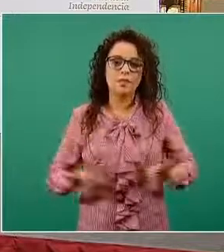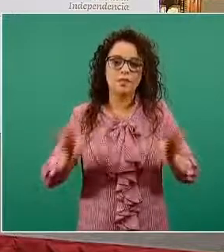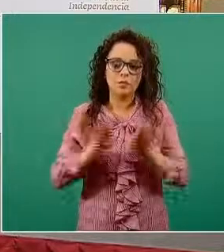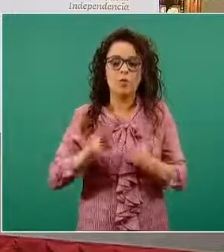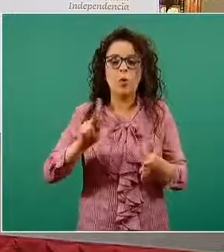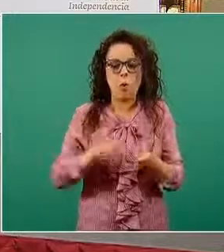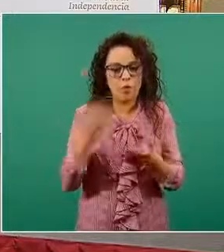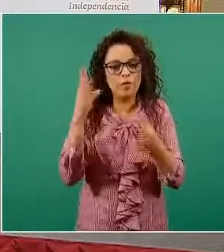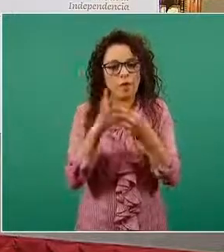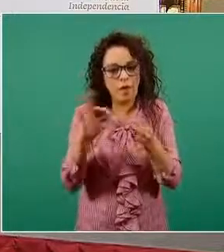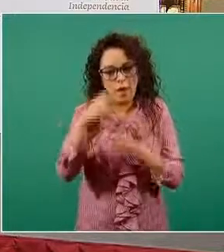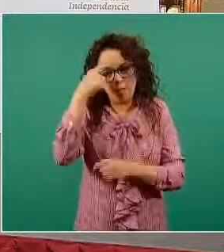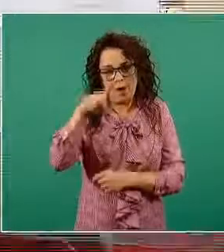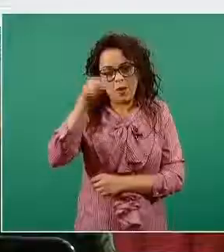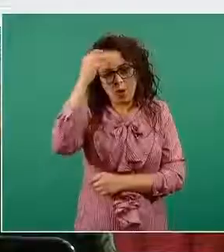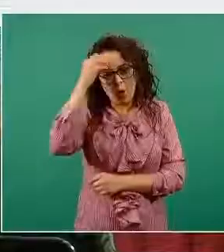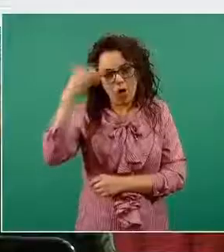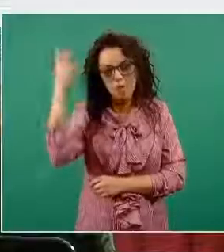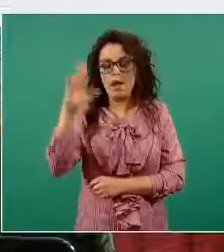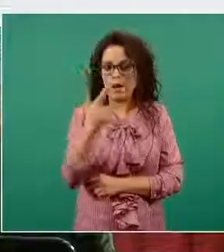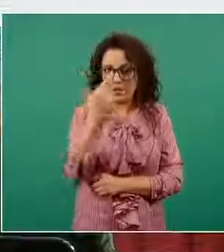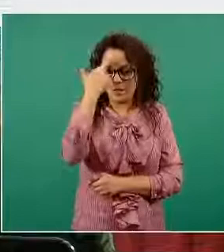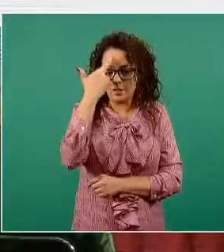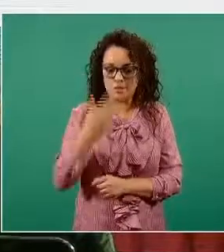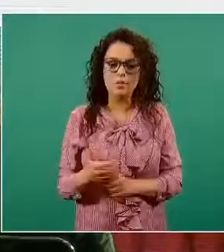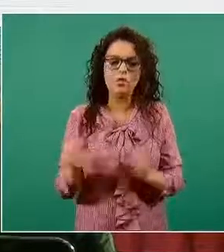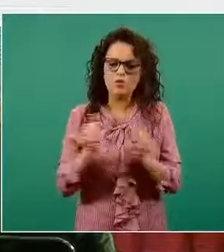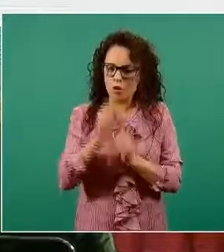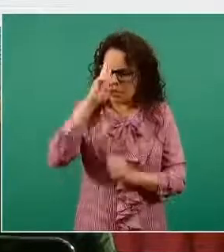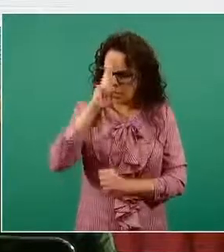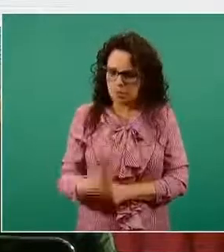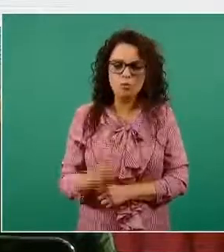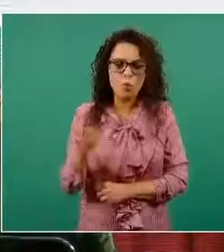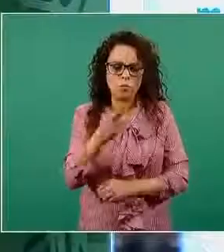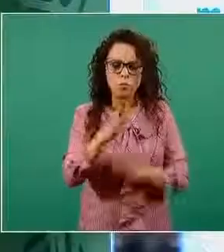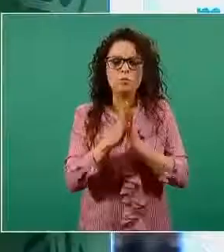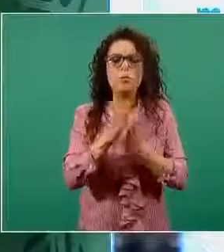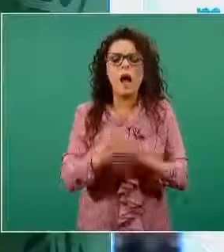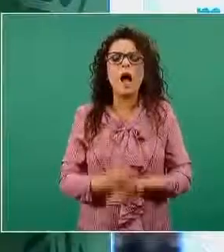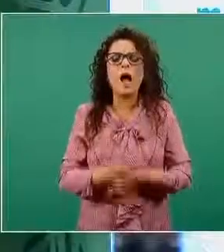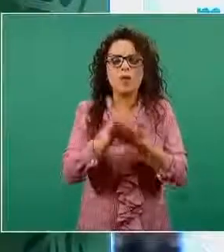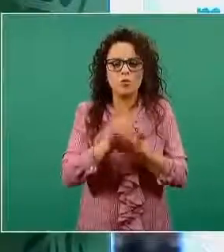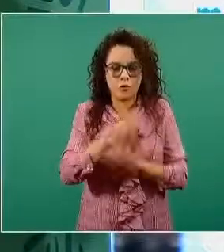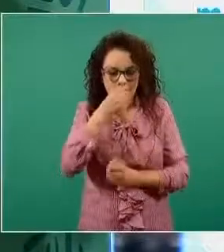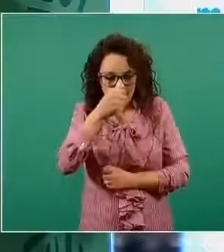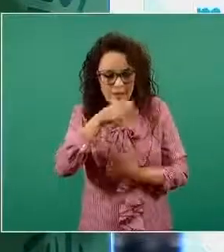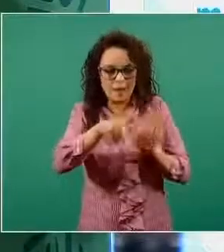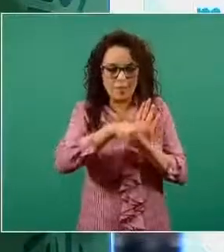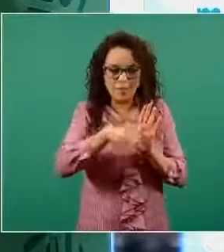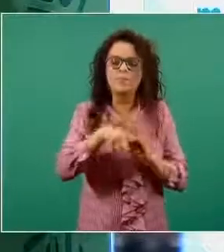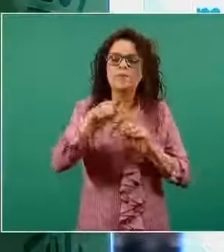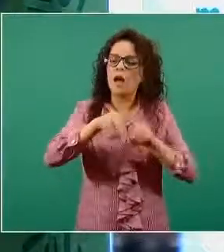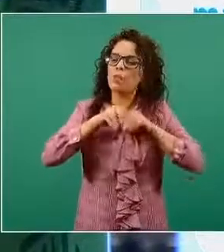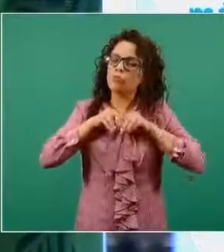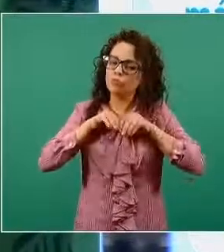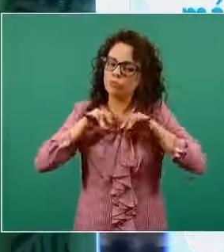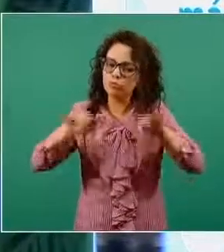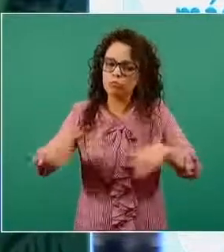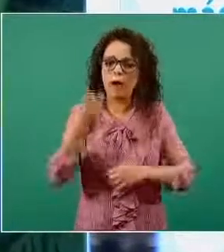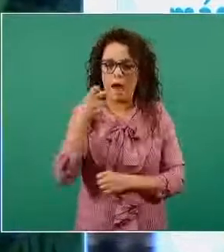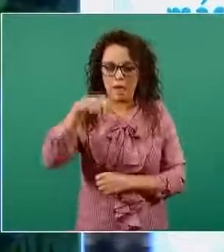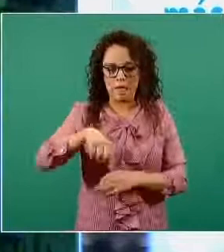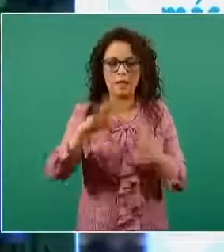de comunicación, pidiéndoles con todo respeto, nos ayuden a difundir lo que se comunica aquí en esta